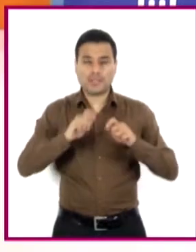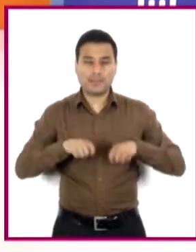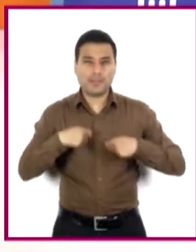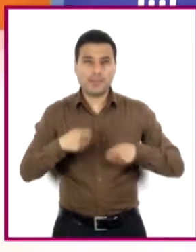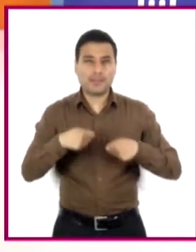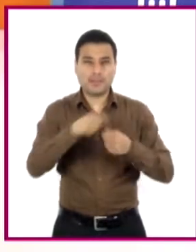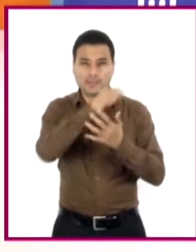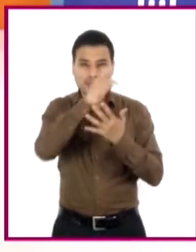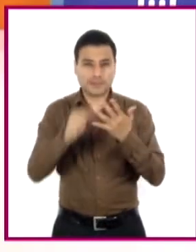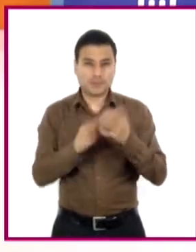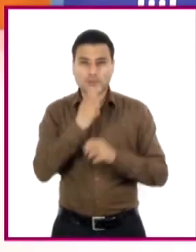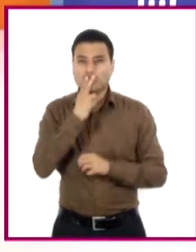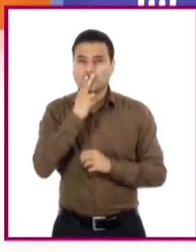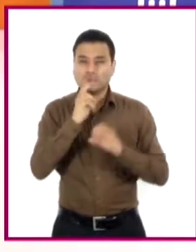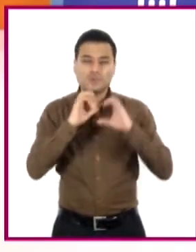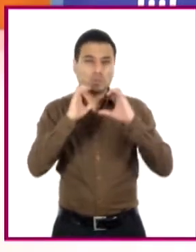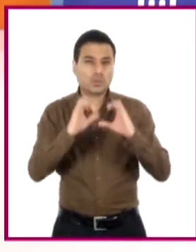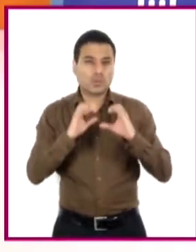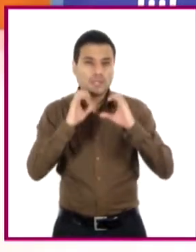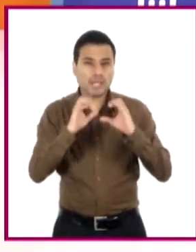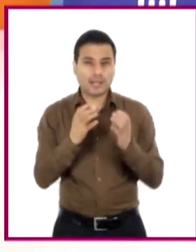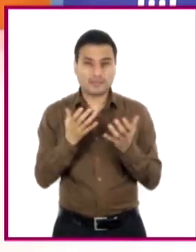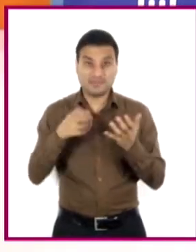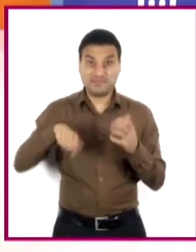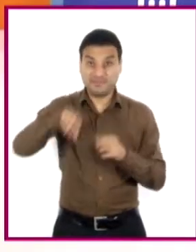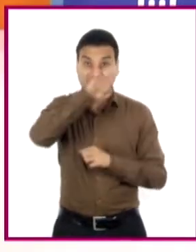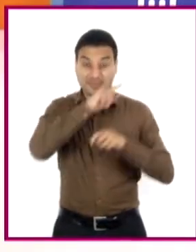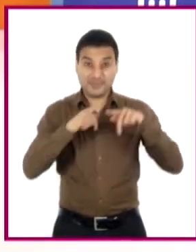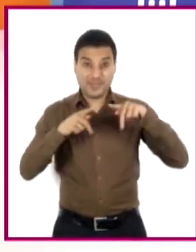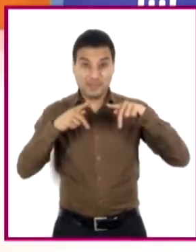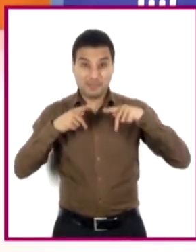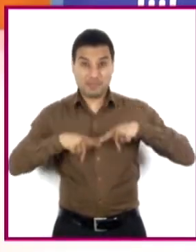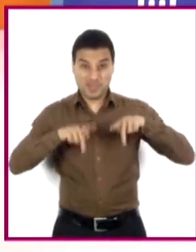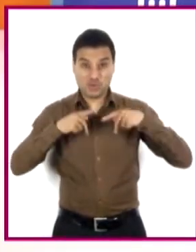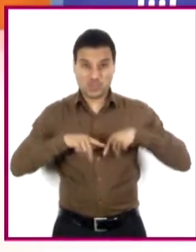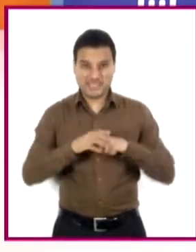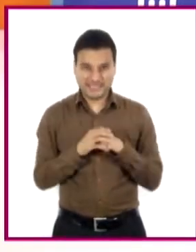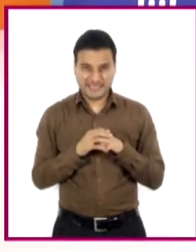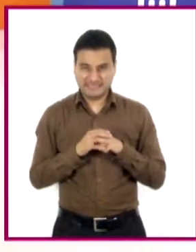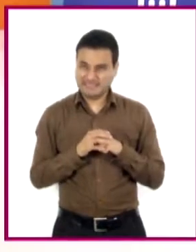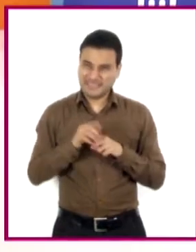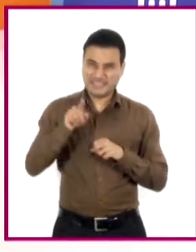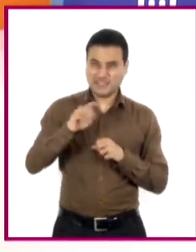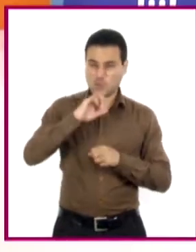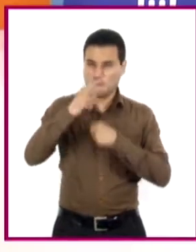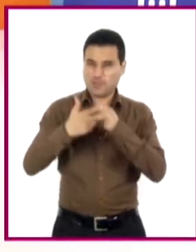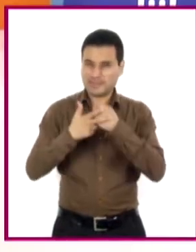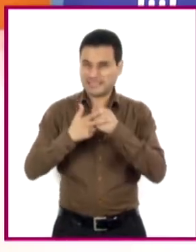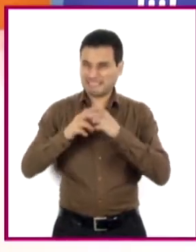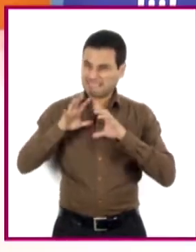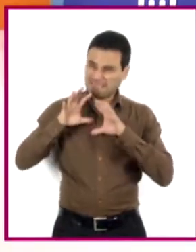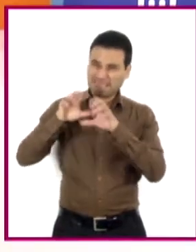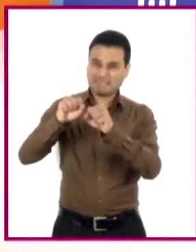hemos hecho otra cosa que apoderarnos de las personas de los europeos y darles un trato